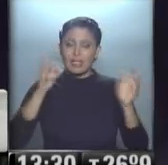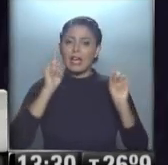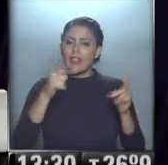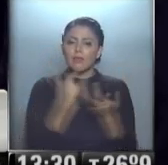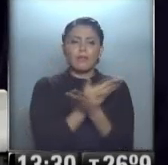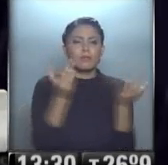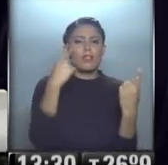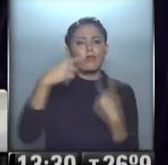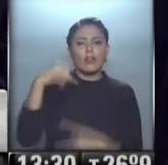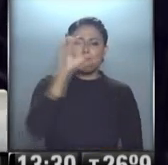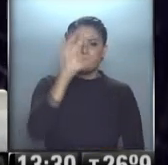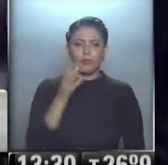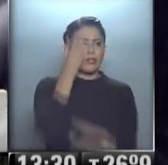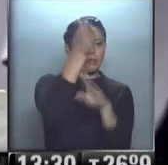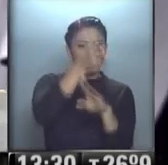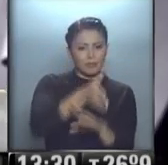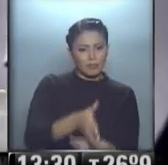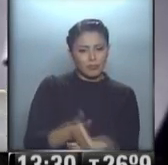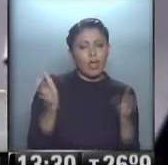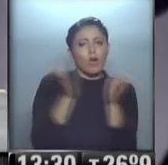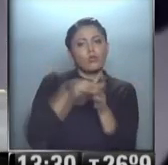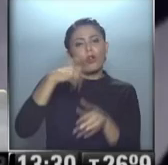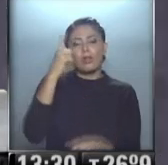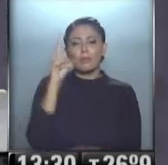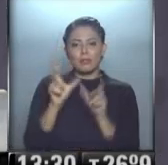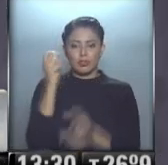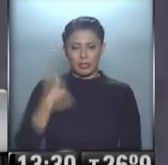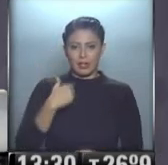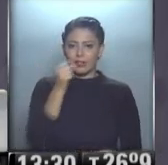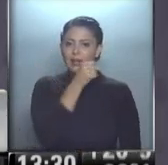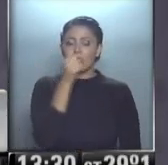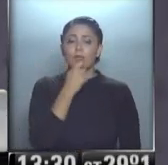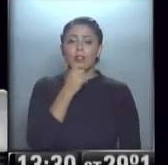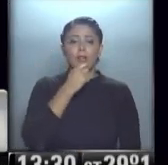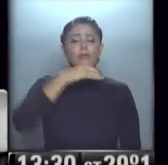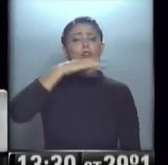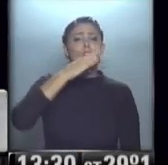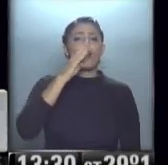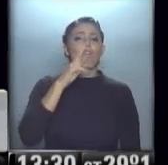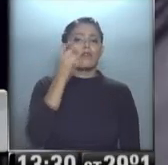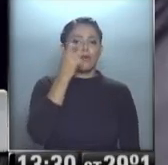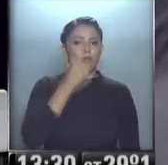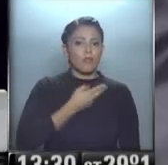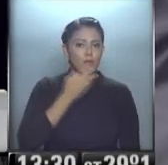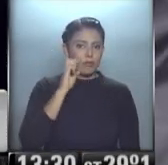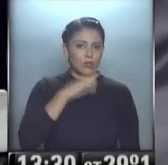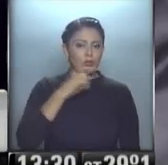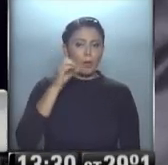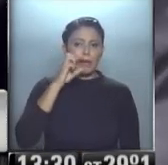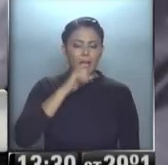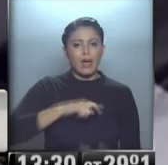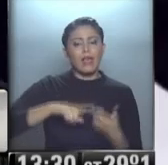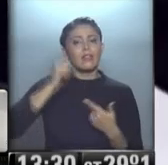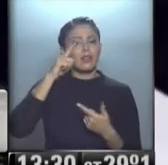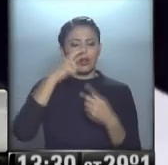y giras por nuestro país, compartiendo así escenario con artistas argentinos como Juan Carlos Baglietto, Fito Páez o León Gieco, y declarándose a sí